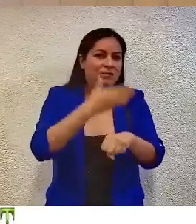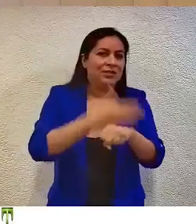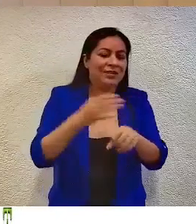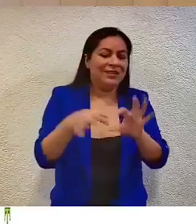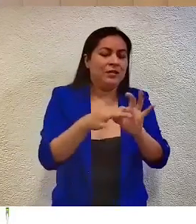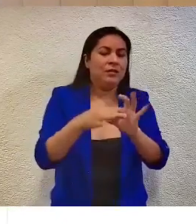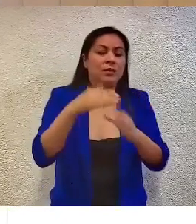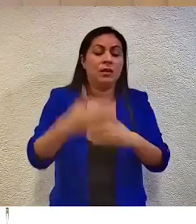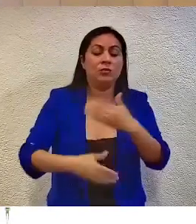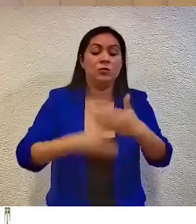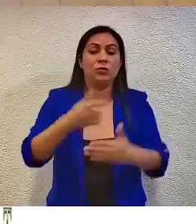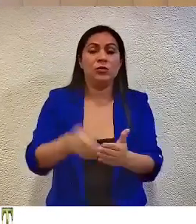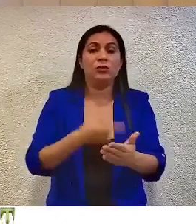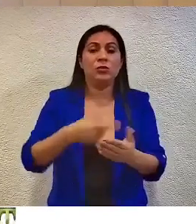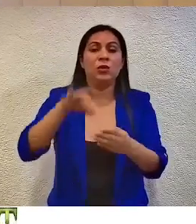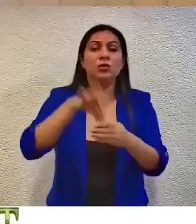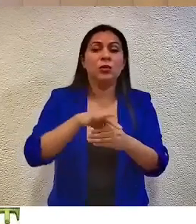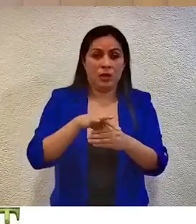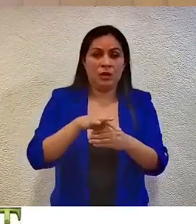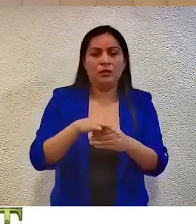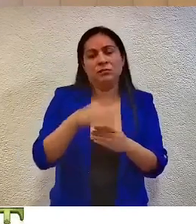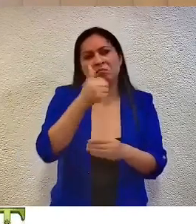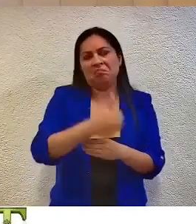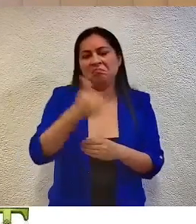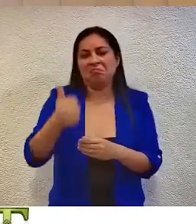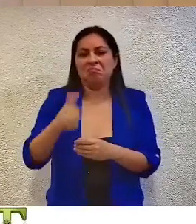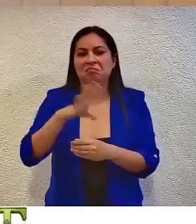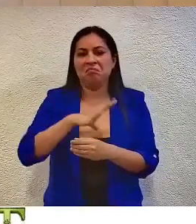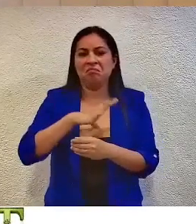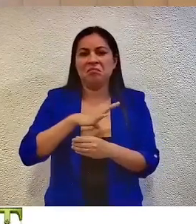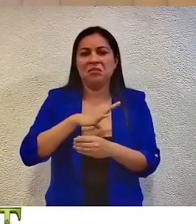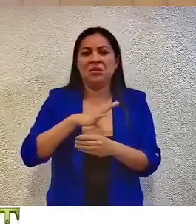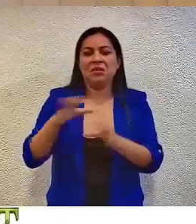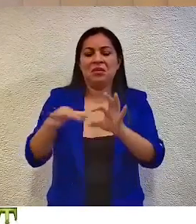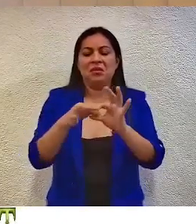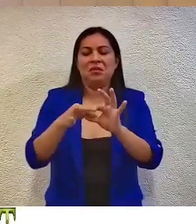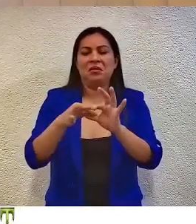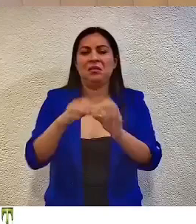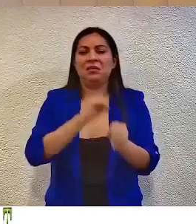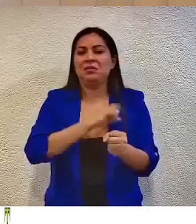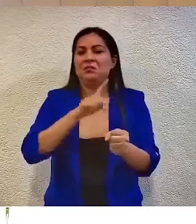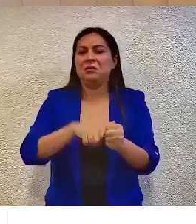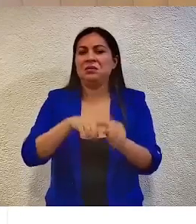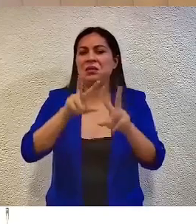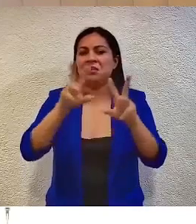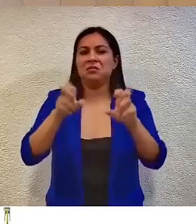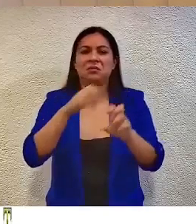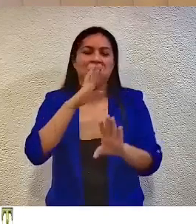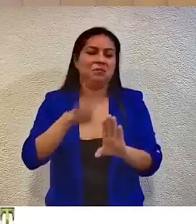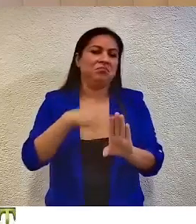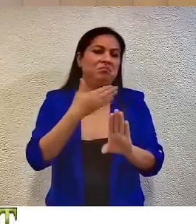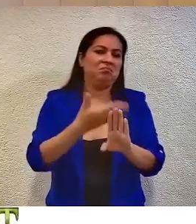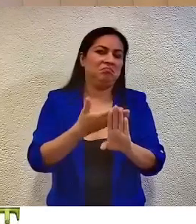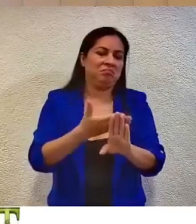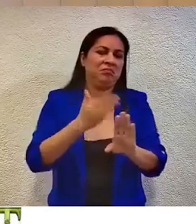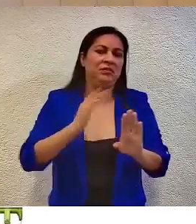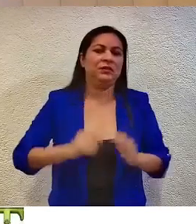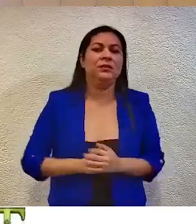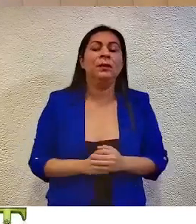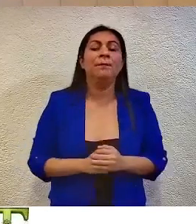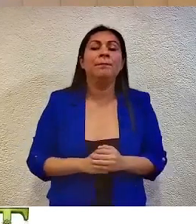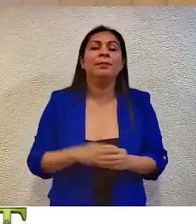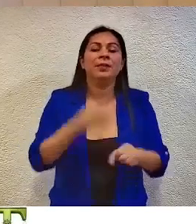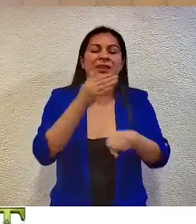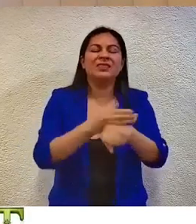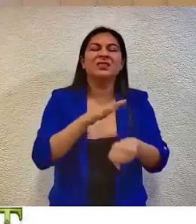con los procesos electorales que les corresponden acorde con las particularidades del asunto denunciado, tipo de